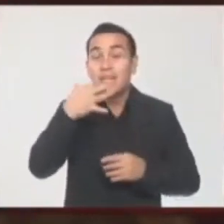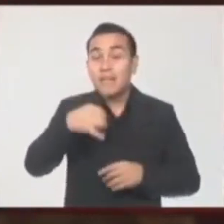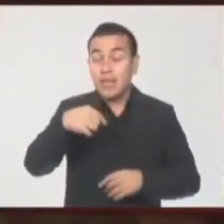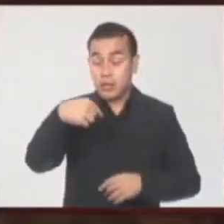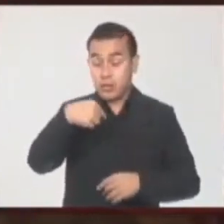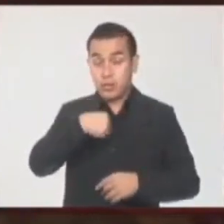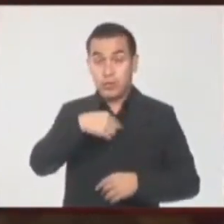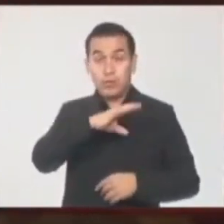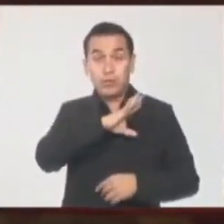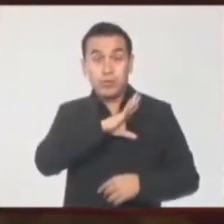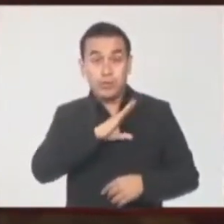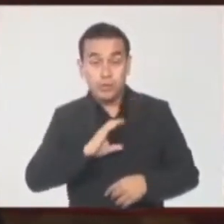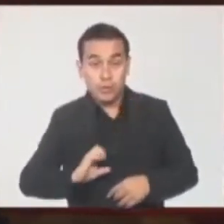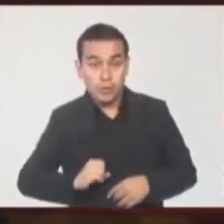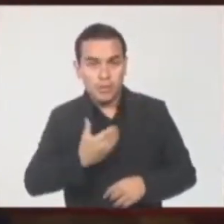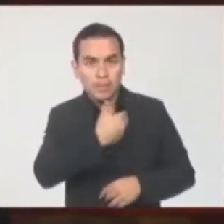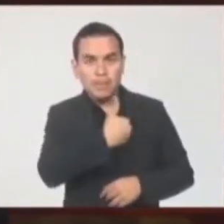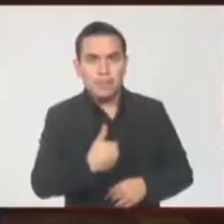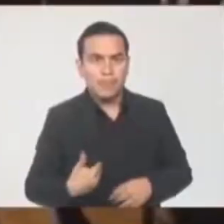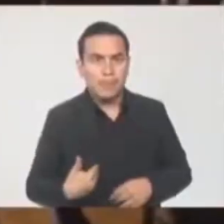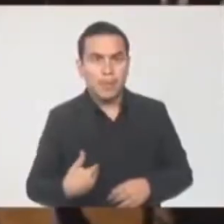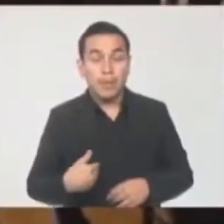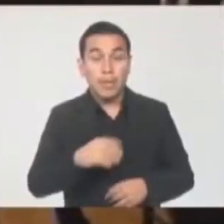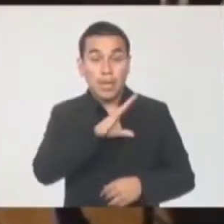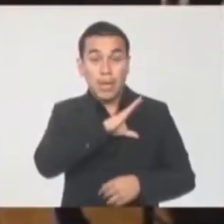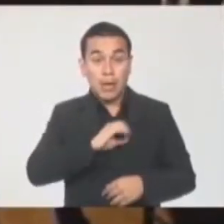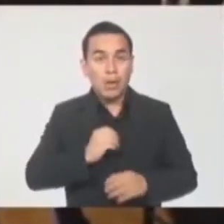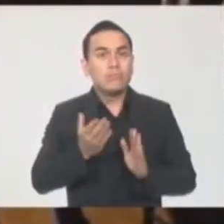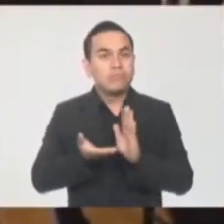El Salvador sí vale la pena.